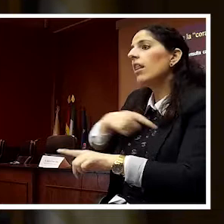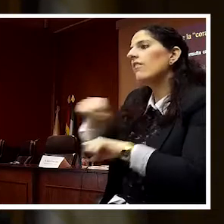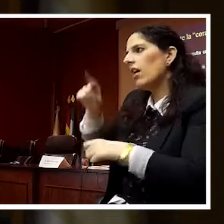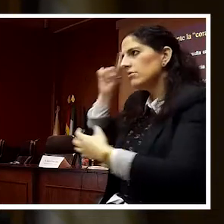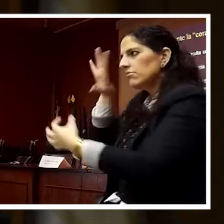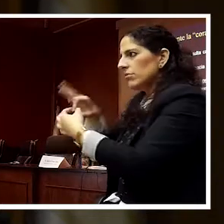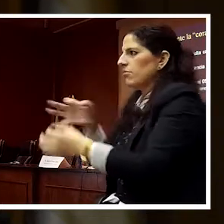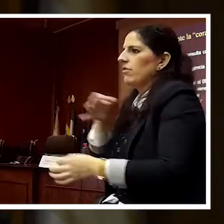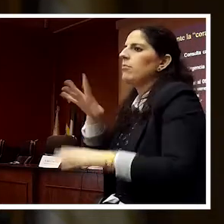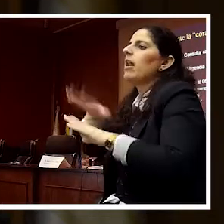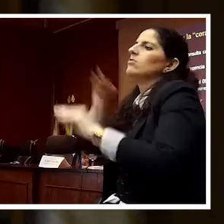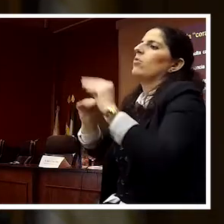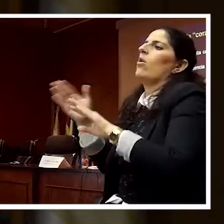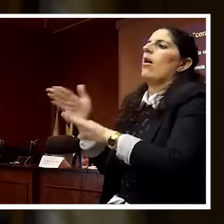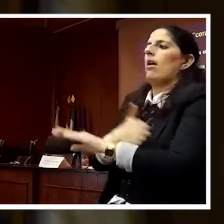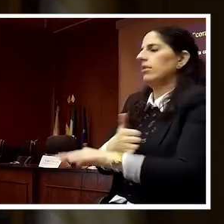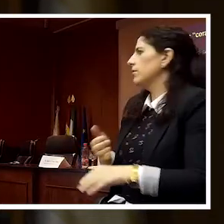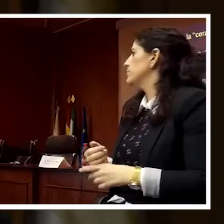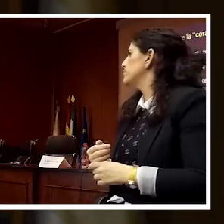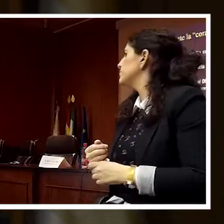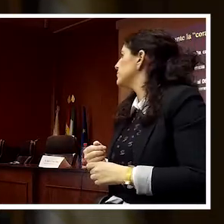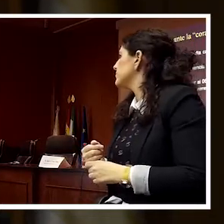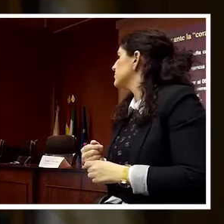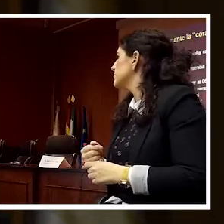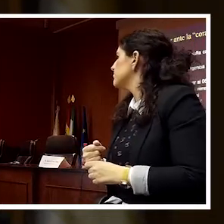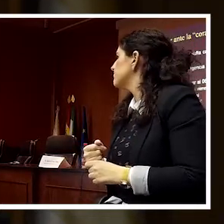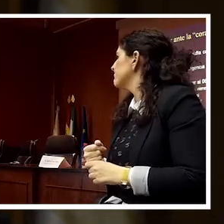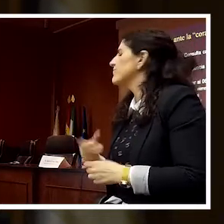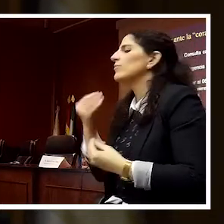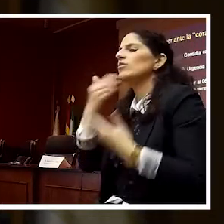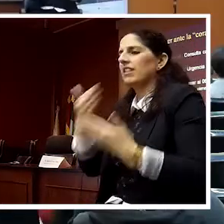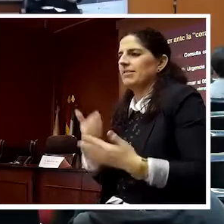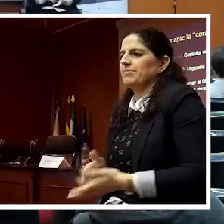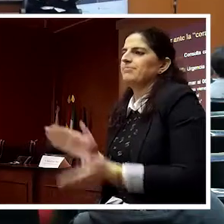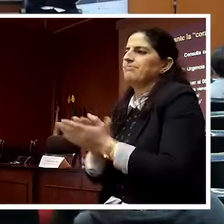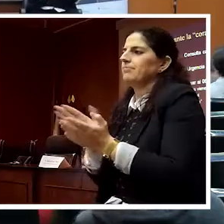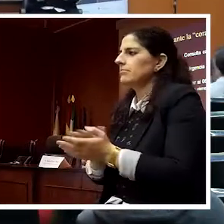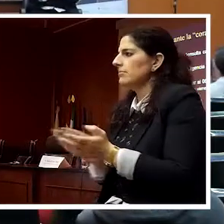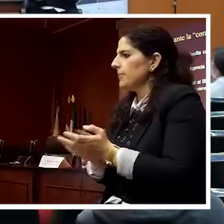adversa que ha desarrollado el infarto de miocardio. Muchas gracias.